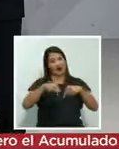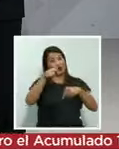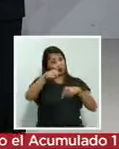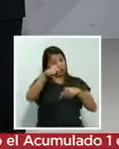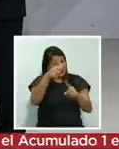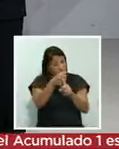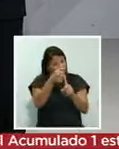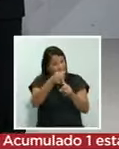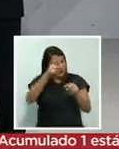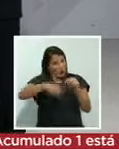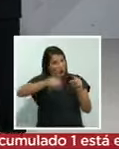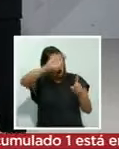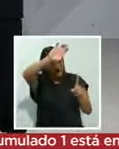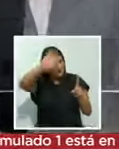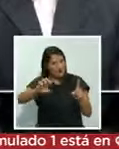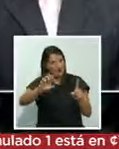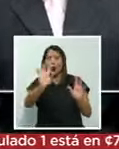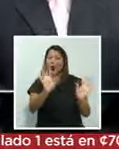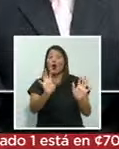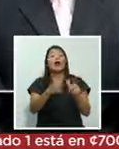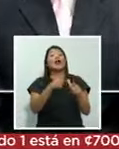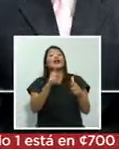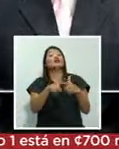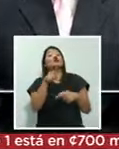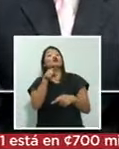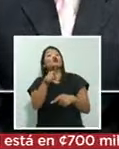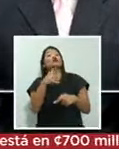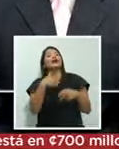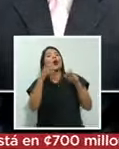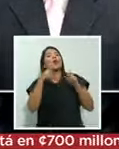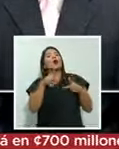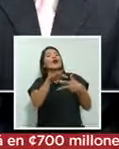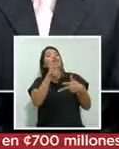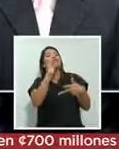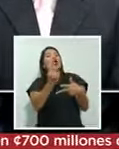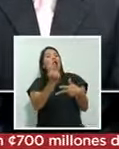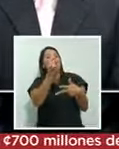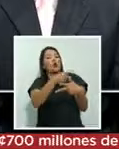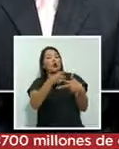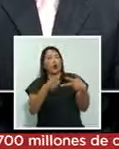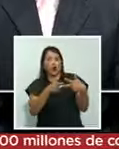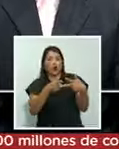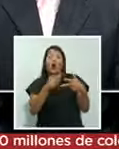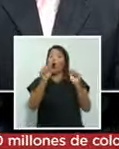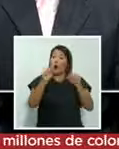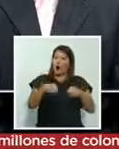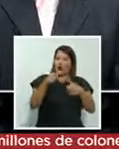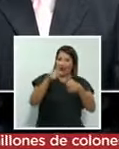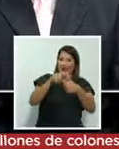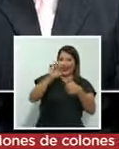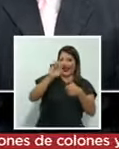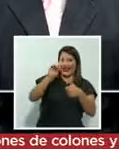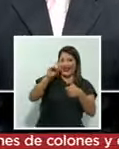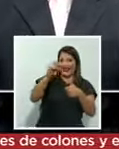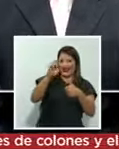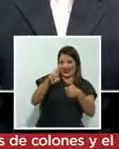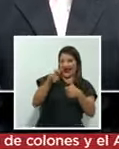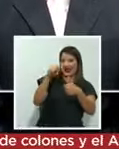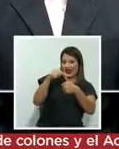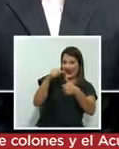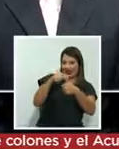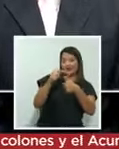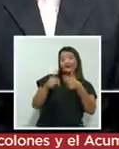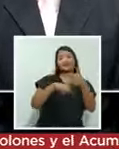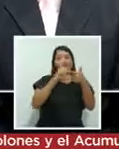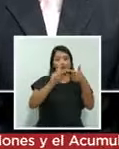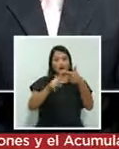rueda de la fortuna, usted tiene la posibilidad de que la giremos cualquiera de los tres que tenemos acá. Puede ser don Edgar Díaz, licenciado don Edgar